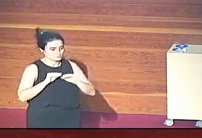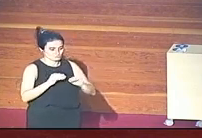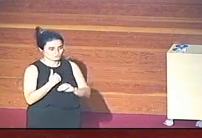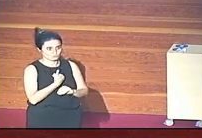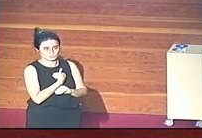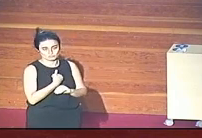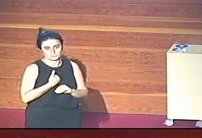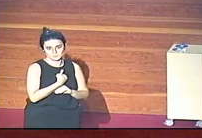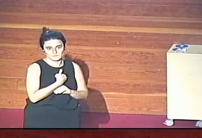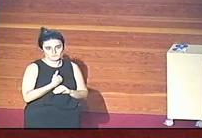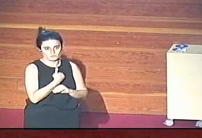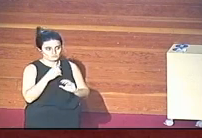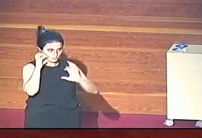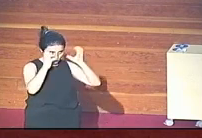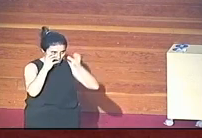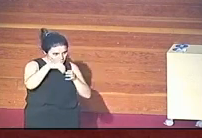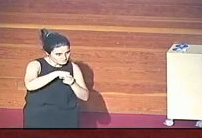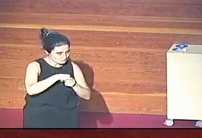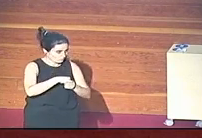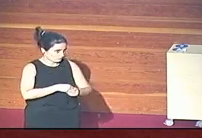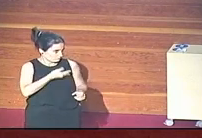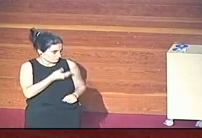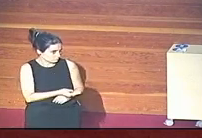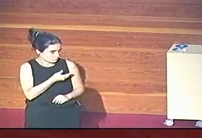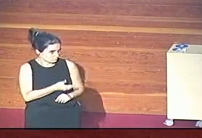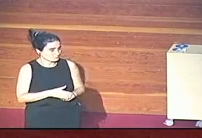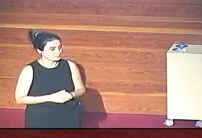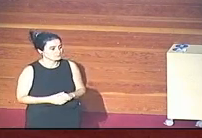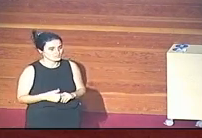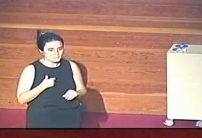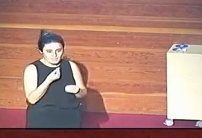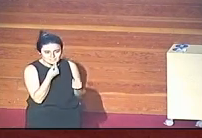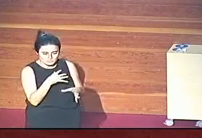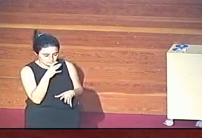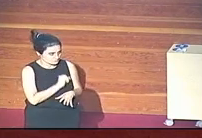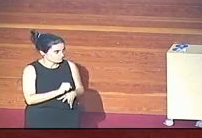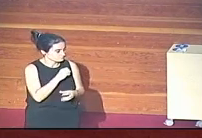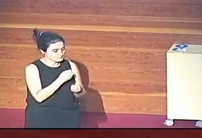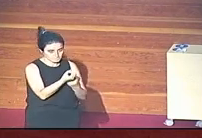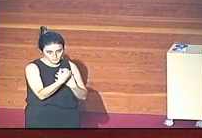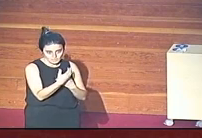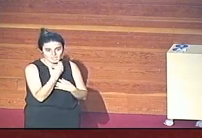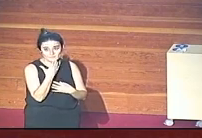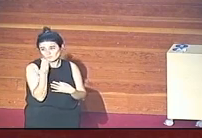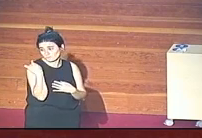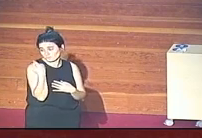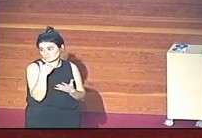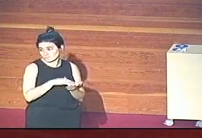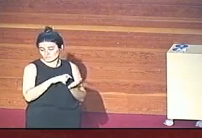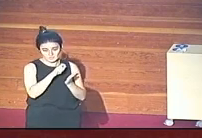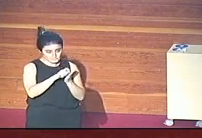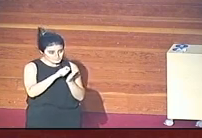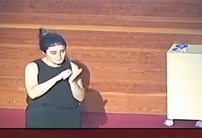en la ganadería y bueno pues me encontrado historias preciosas escribió una de los que al ser